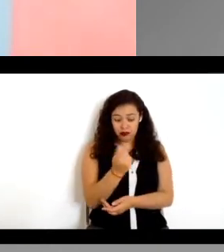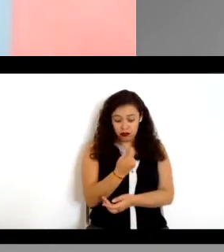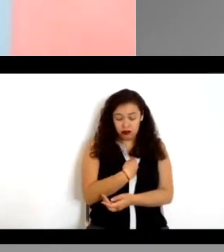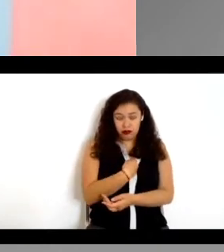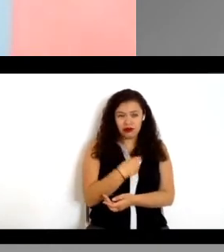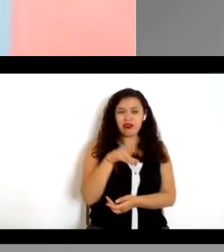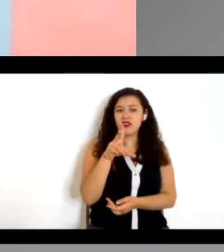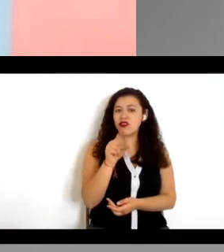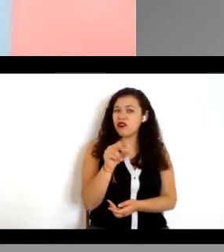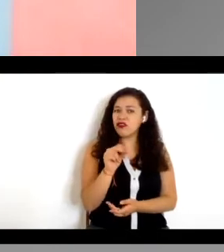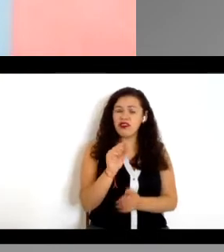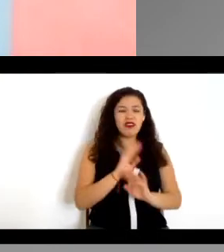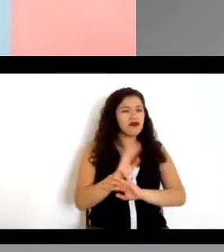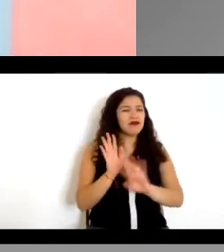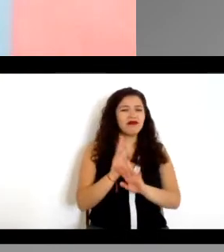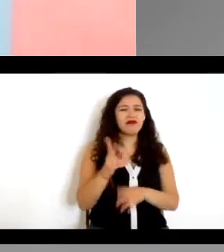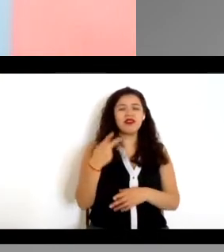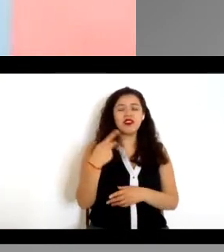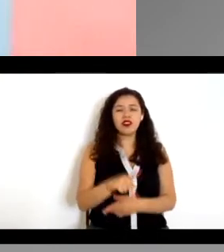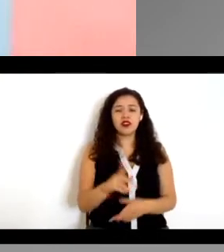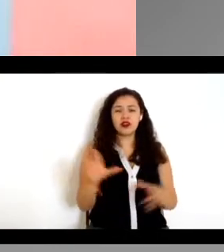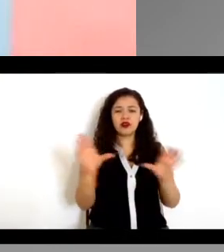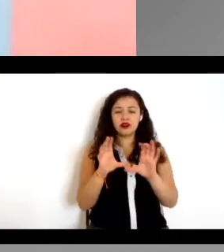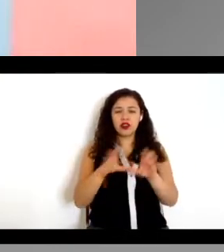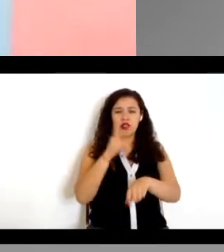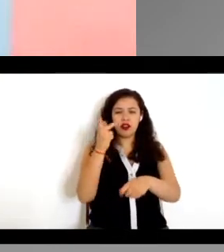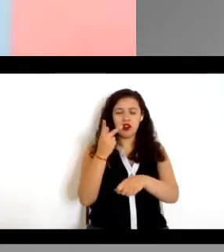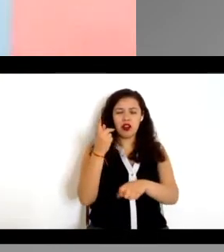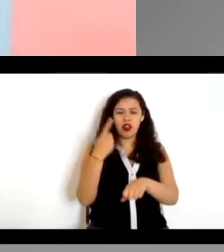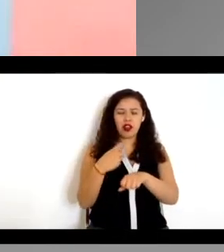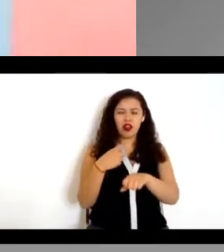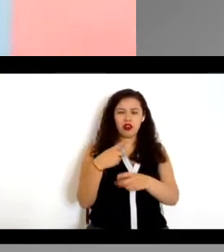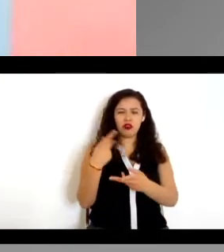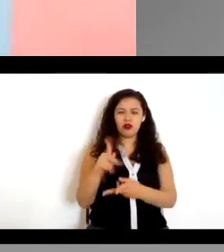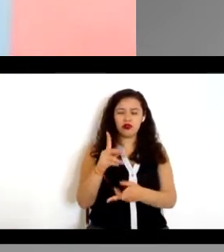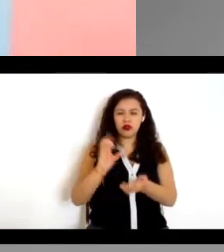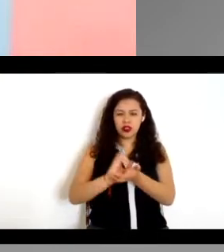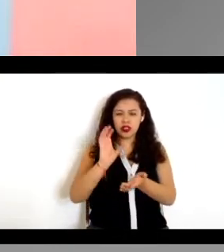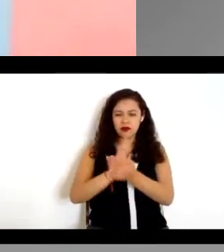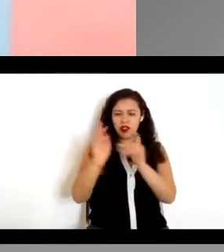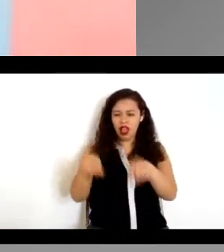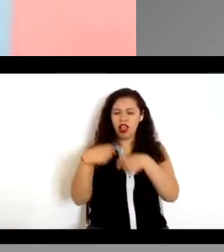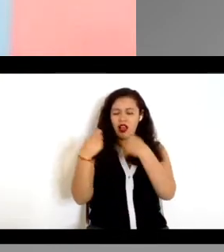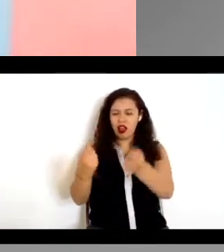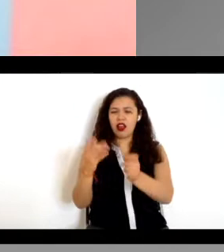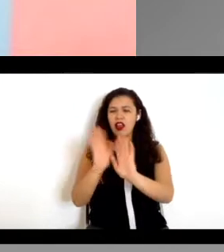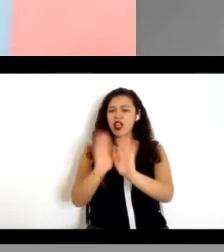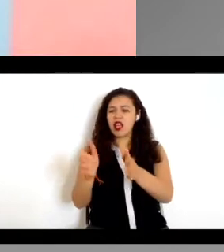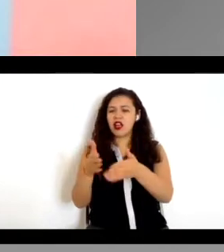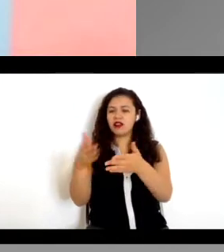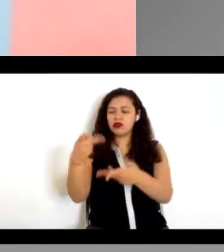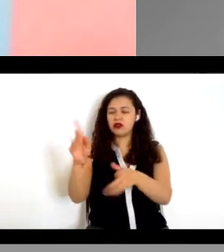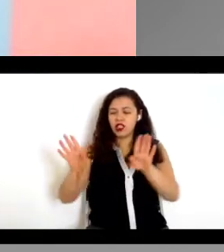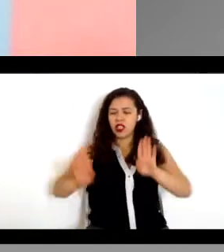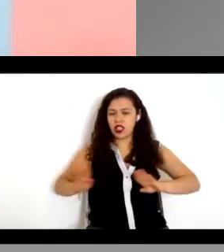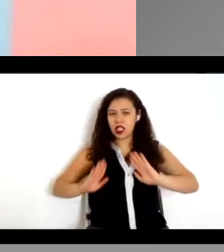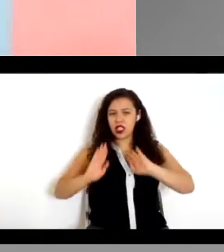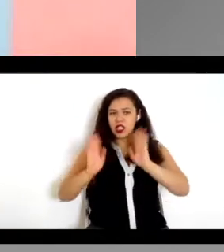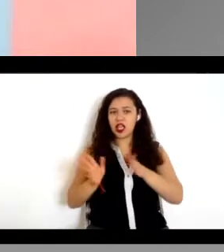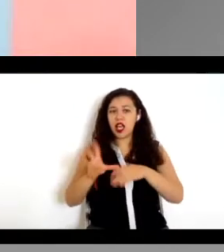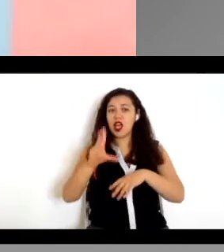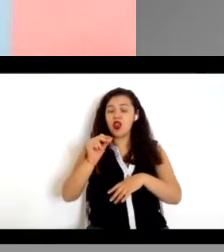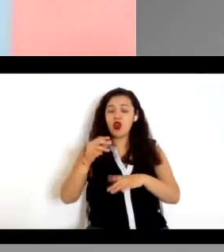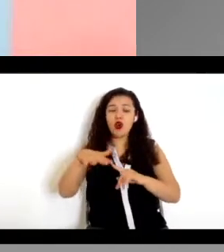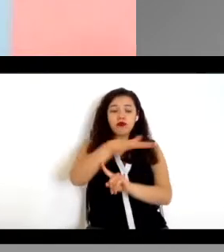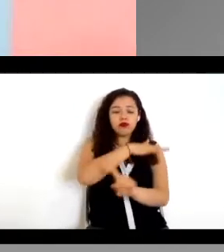personas de acuerdo a su diagnóstico o a lo que no pueden hacer. Al contrario, permitamos y no generemos entornos ni